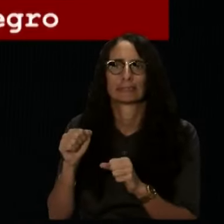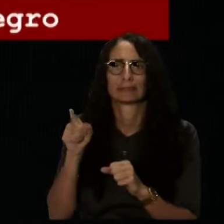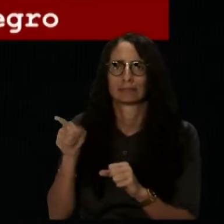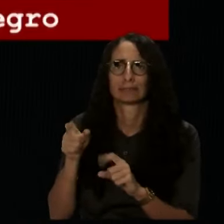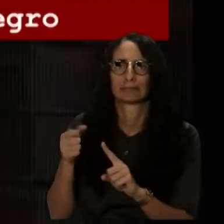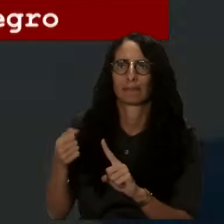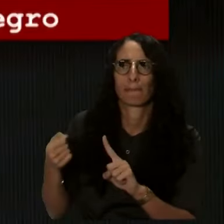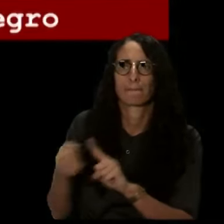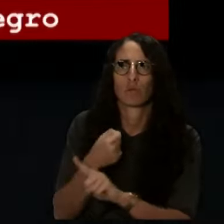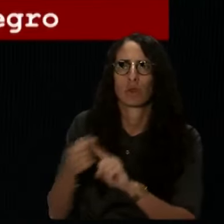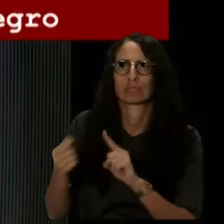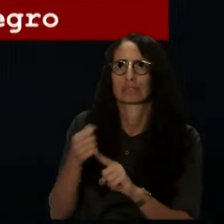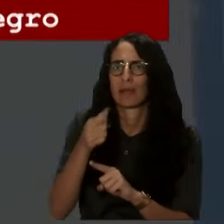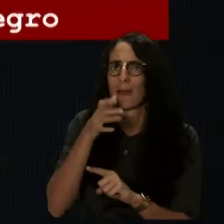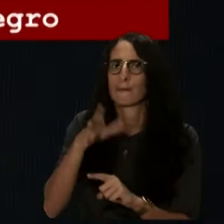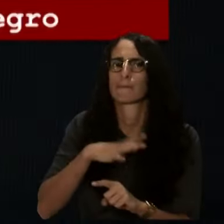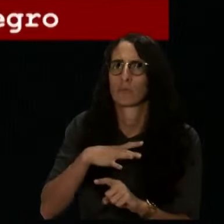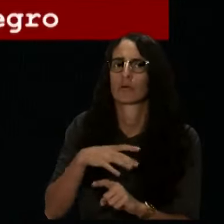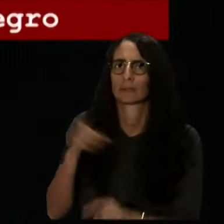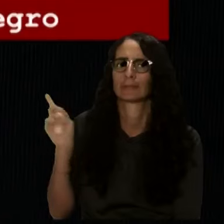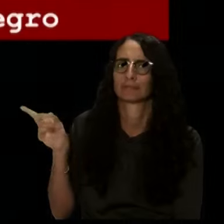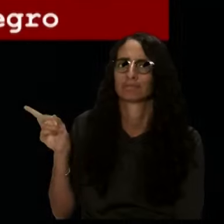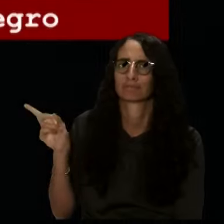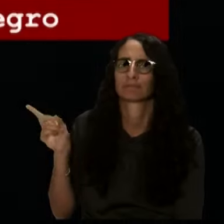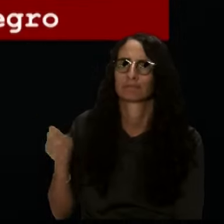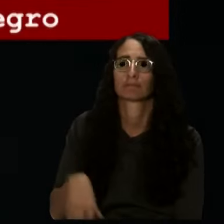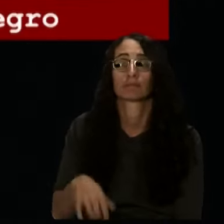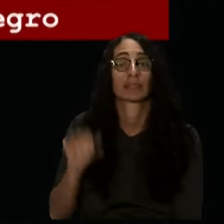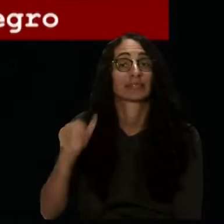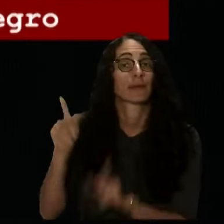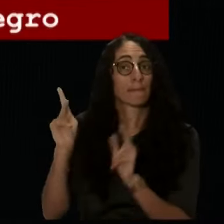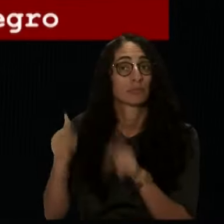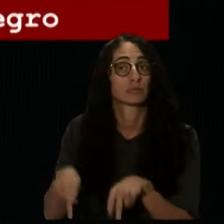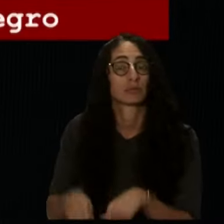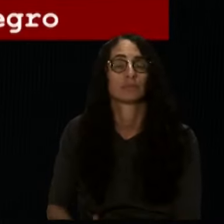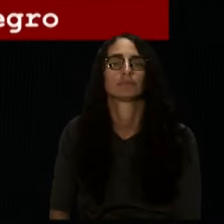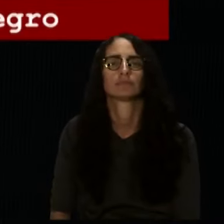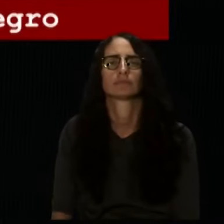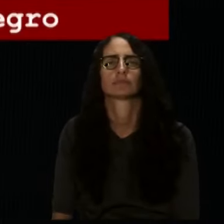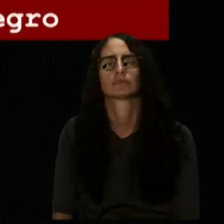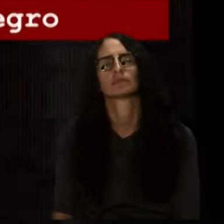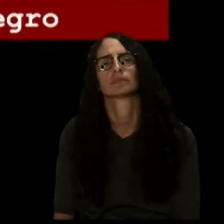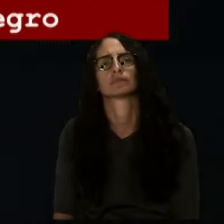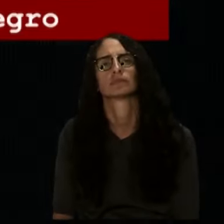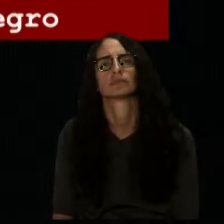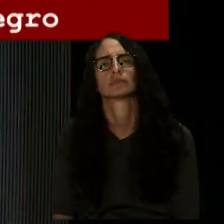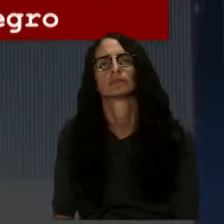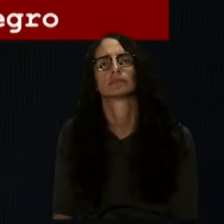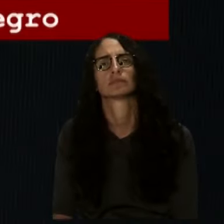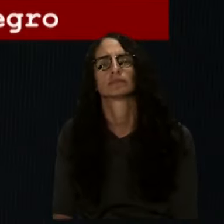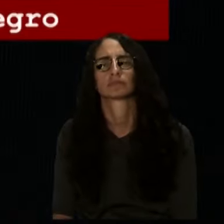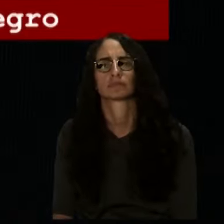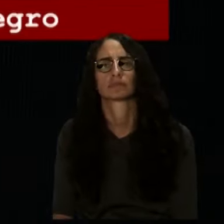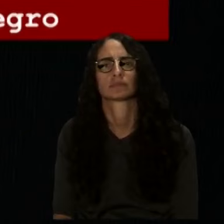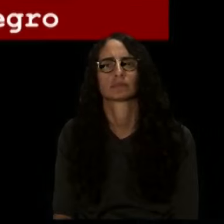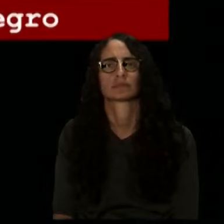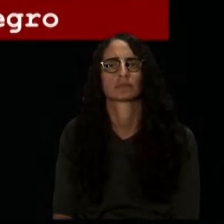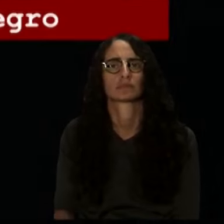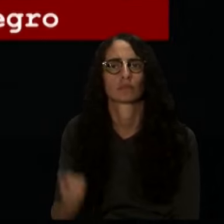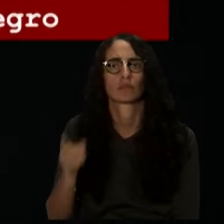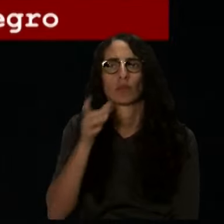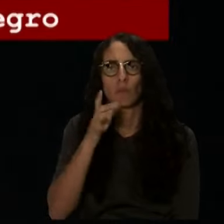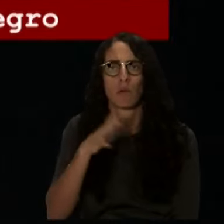de género esta persona verdad este a una dama que